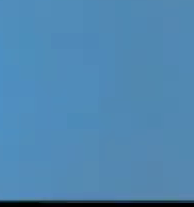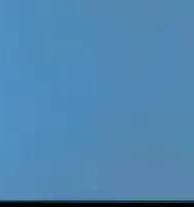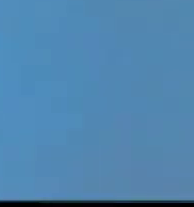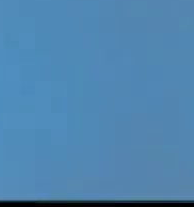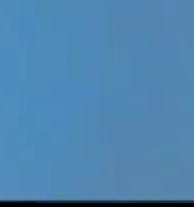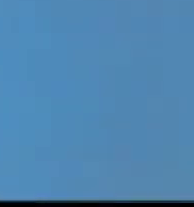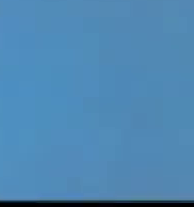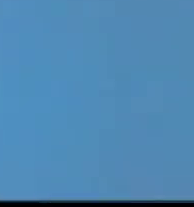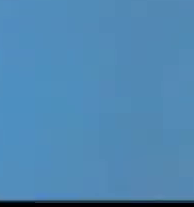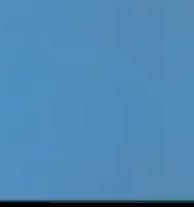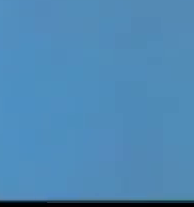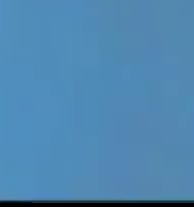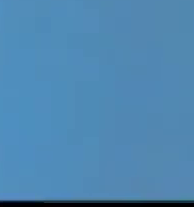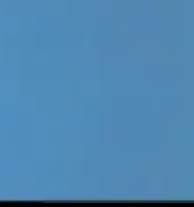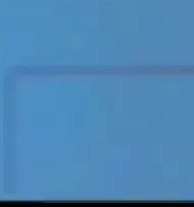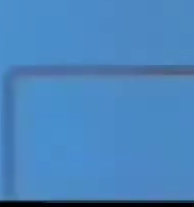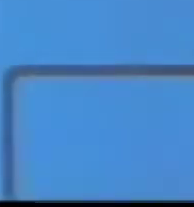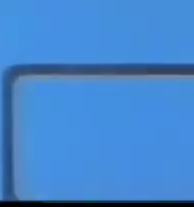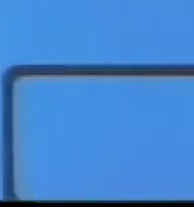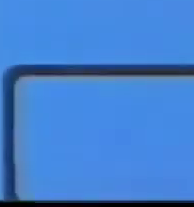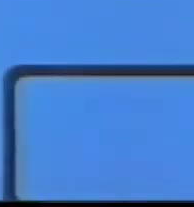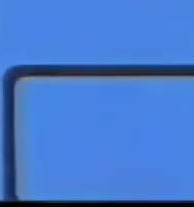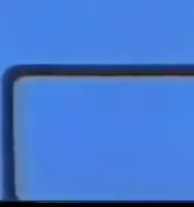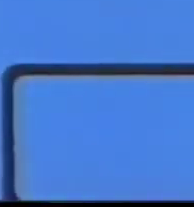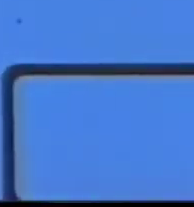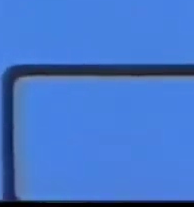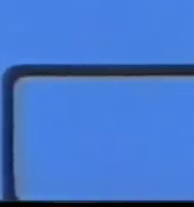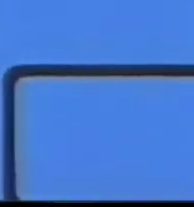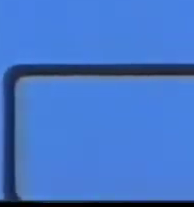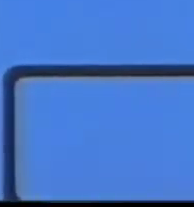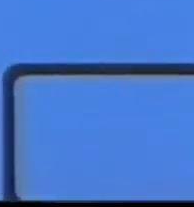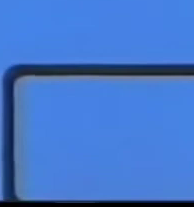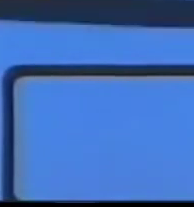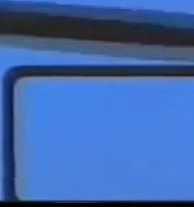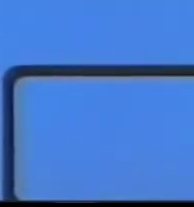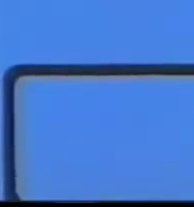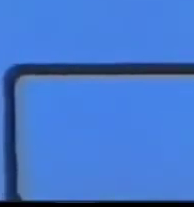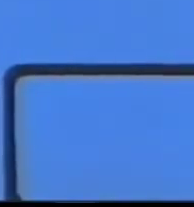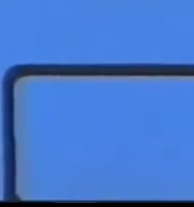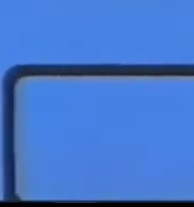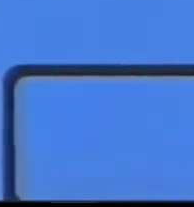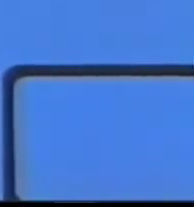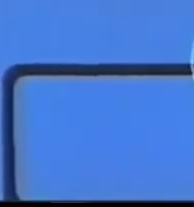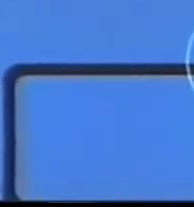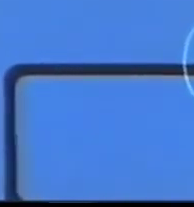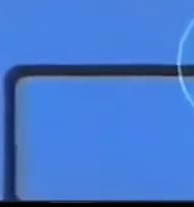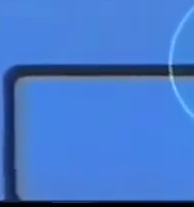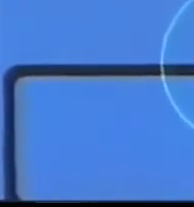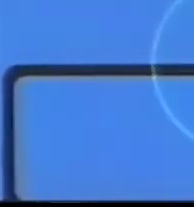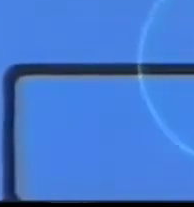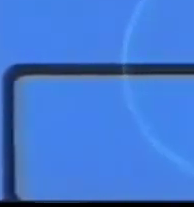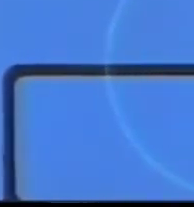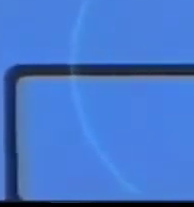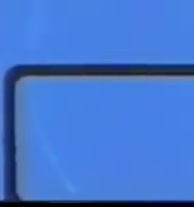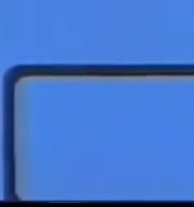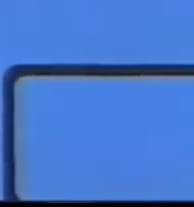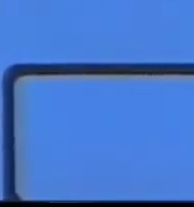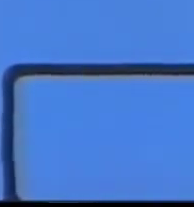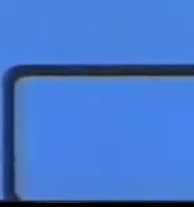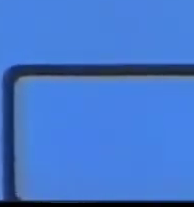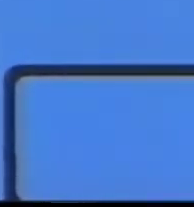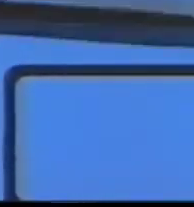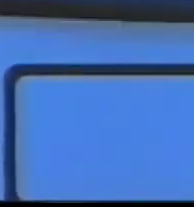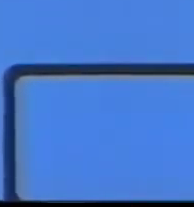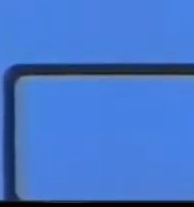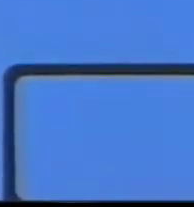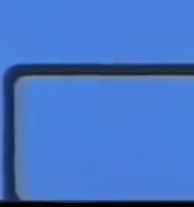abajo de este modo, chocando contra otras moléculas y recibiendo choques ellas mismas. Y todo este movimiento atrás y